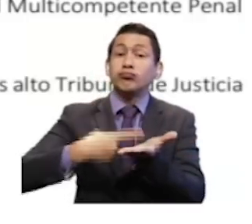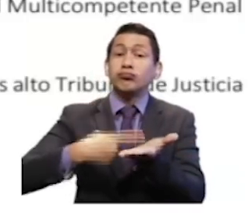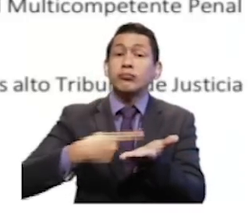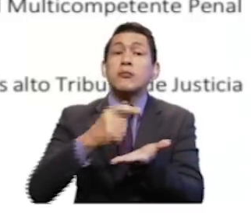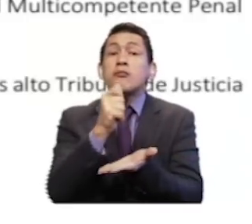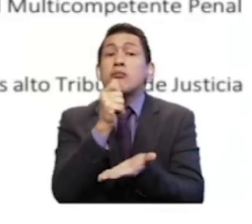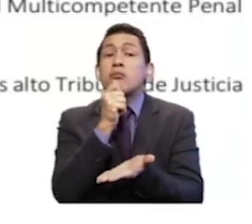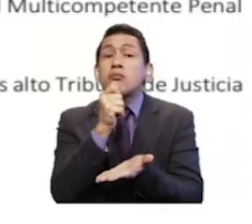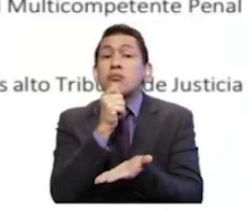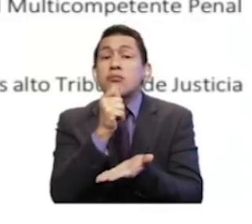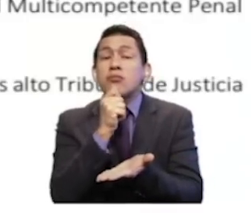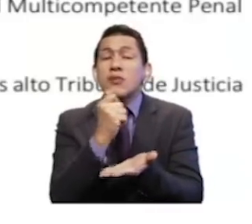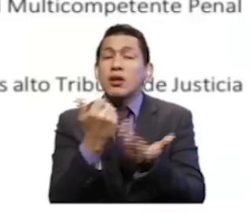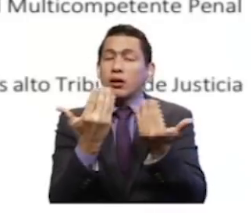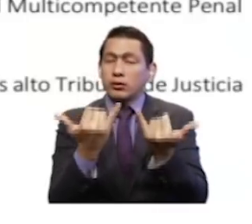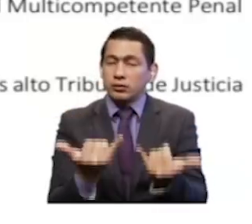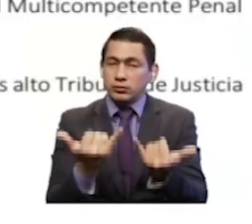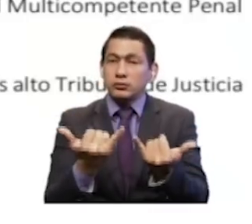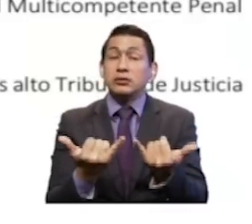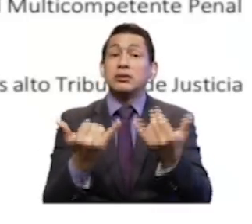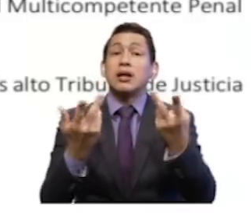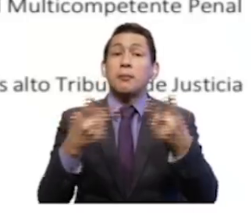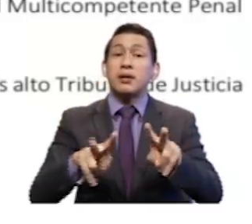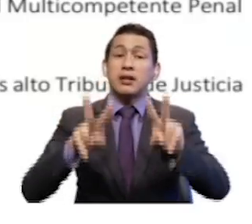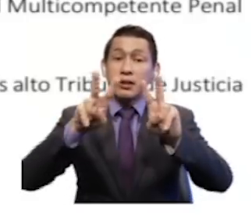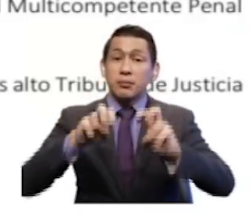estricta rigurosidad e independencia.